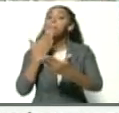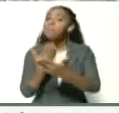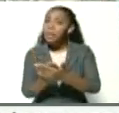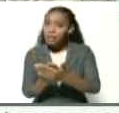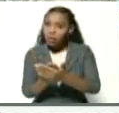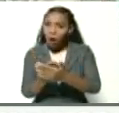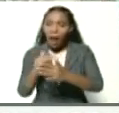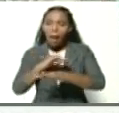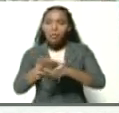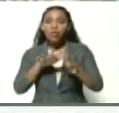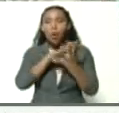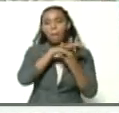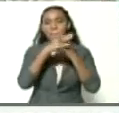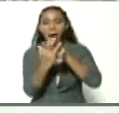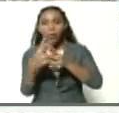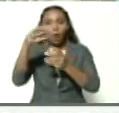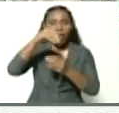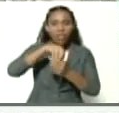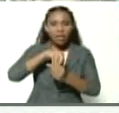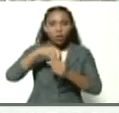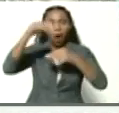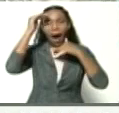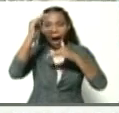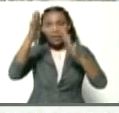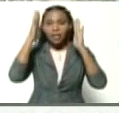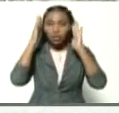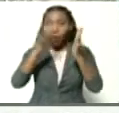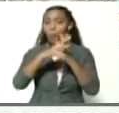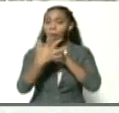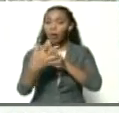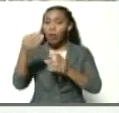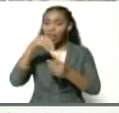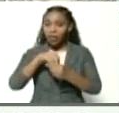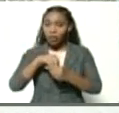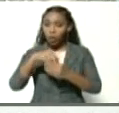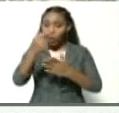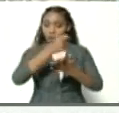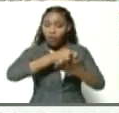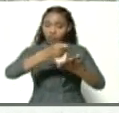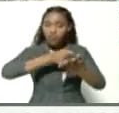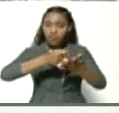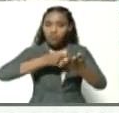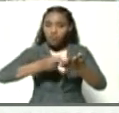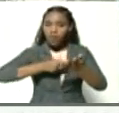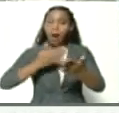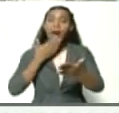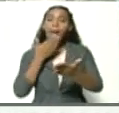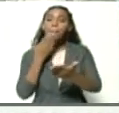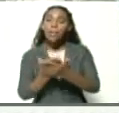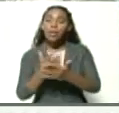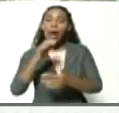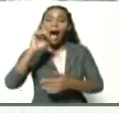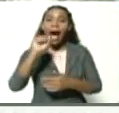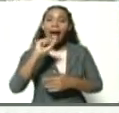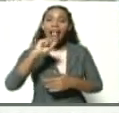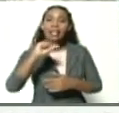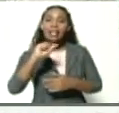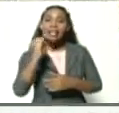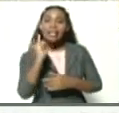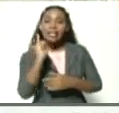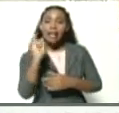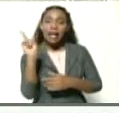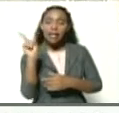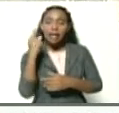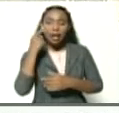la misión Barrio Adentro, atención Barrio Adentro, tomen nota, le pido a las ASIC, las áreas de